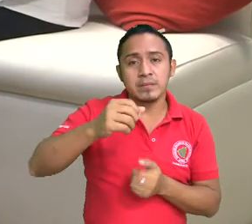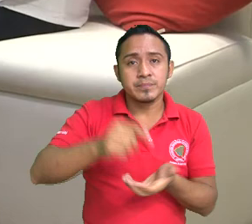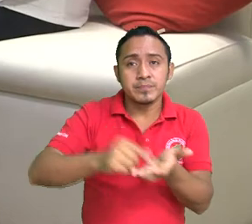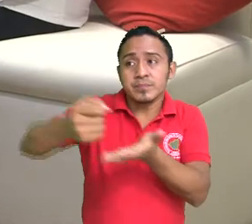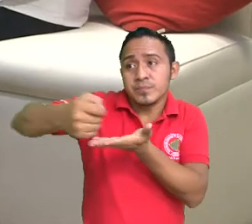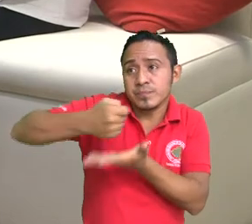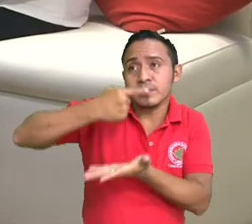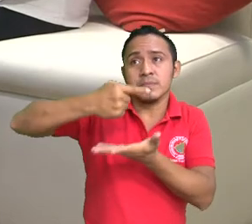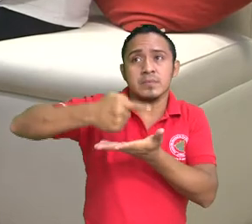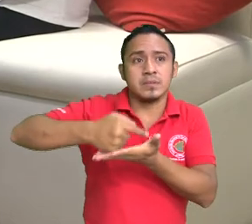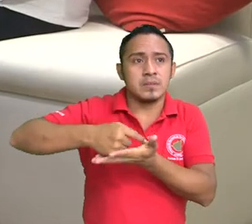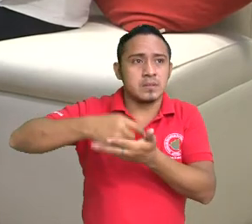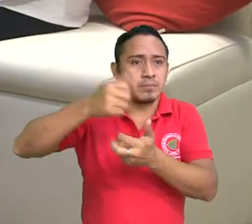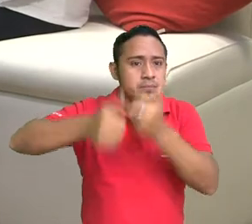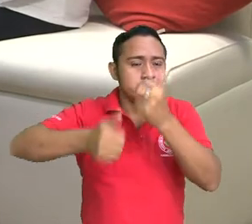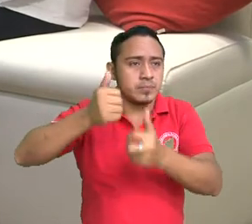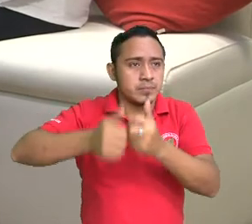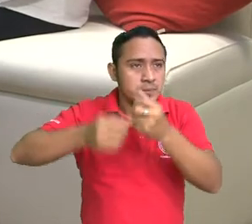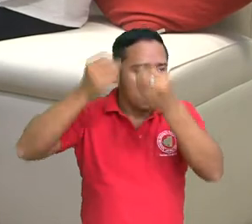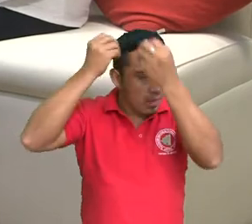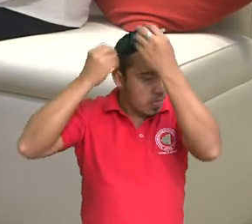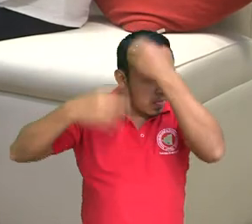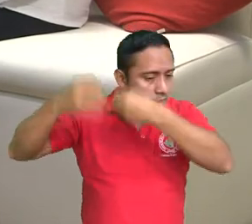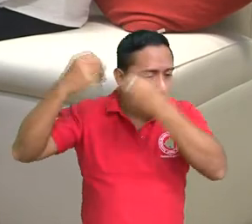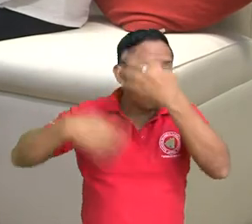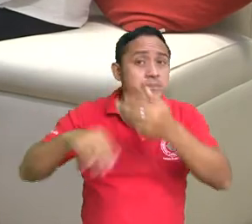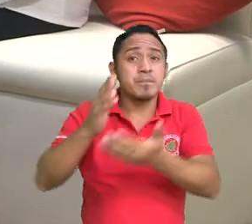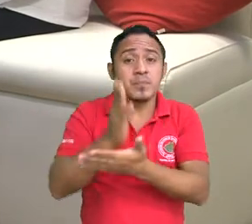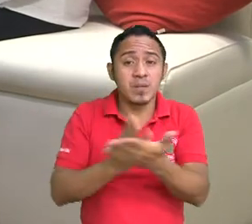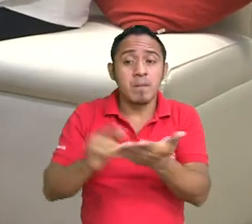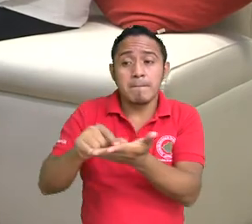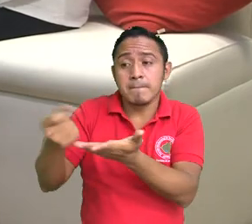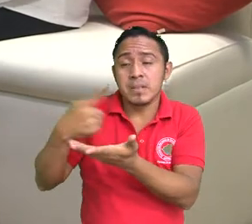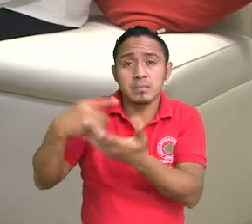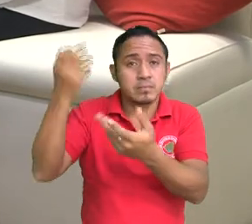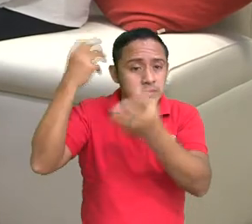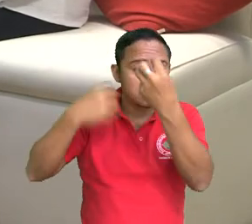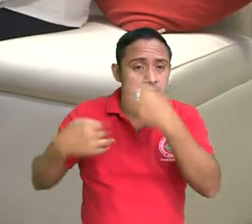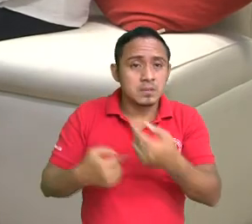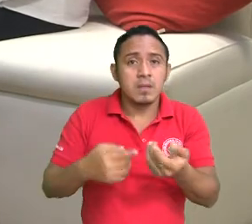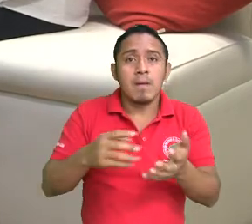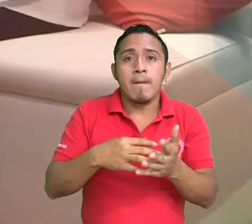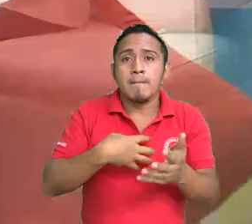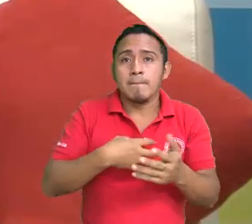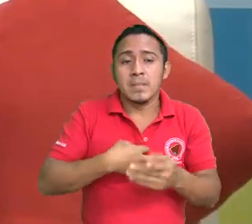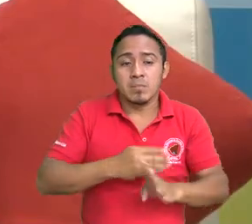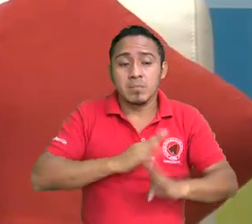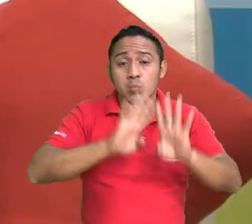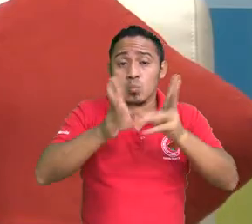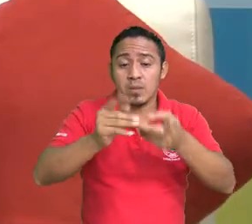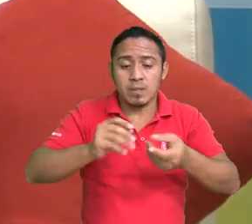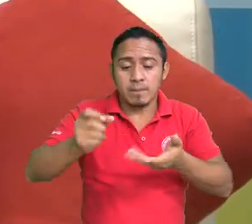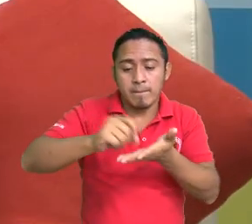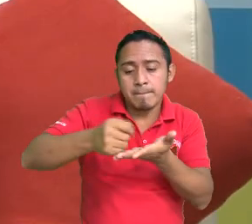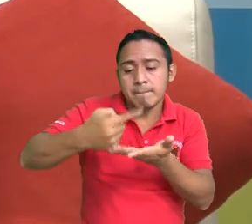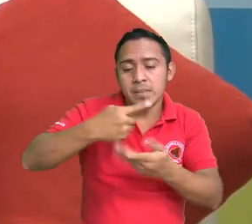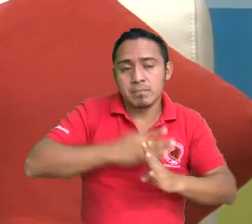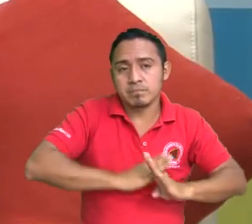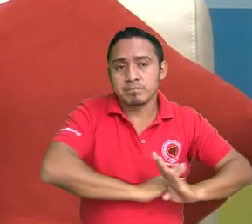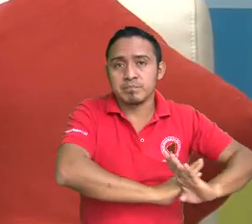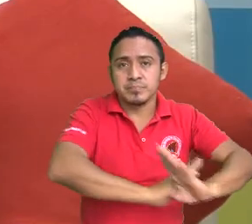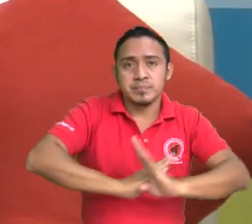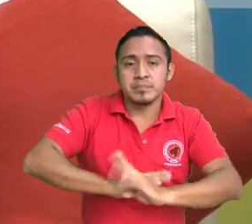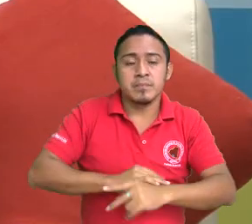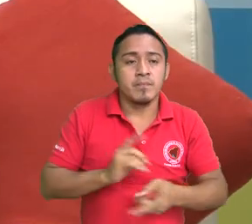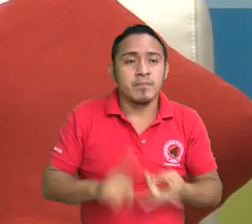que le esté generando caída de pelo. Los medicamentos más frecuentes, los anticonceptivos en las mujeres, los